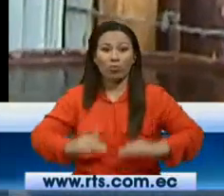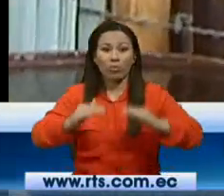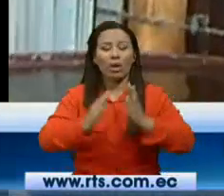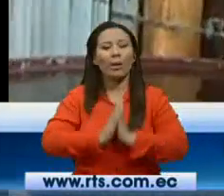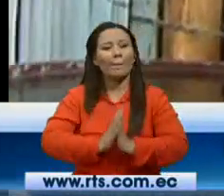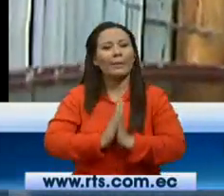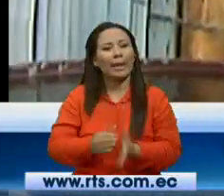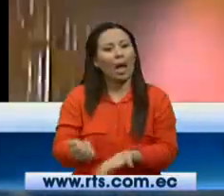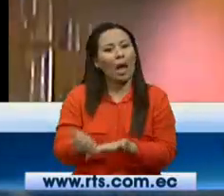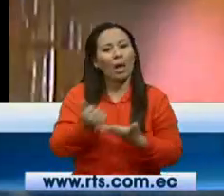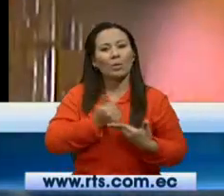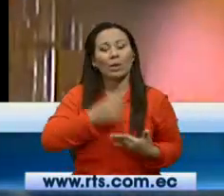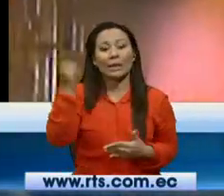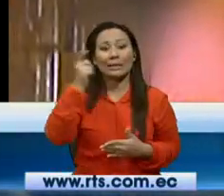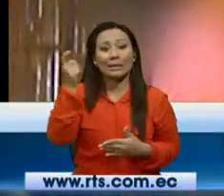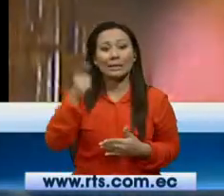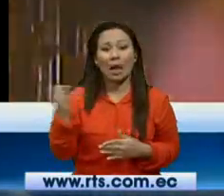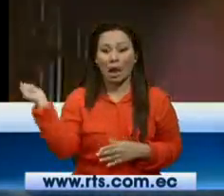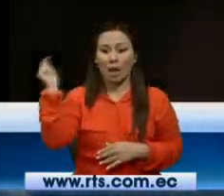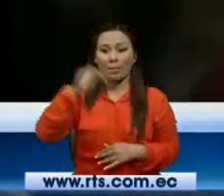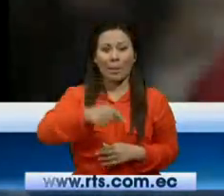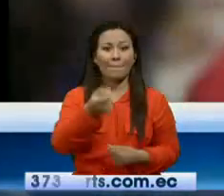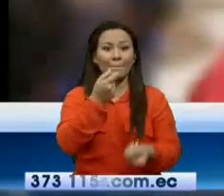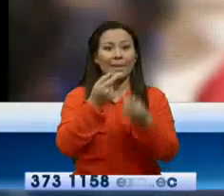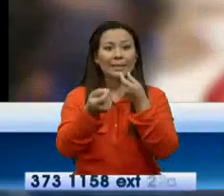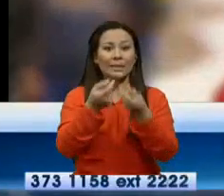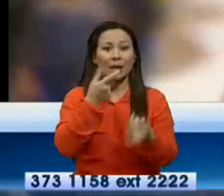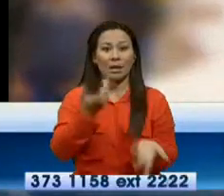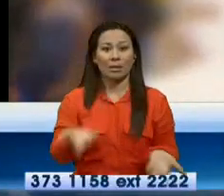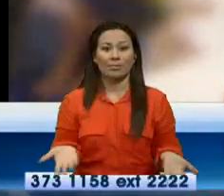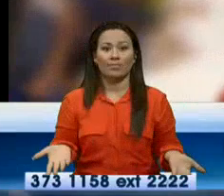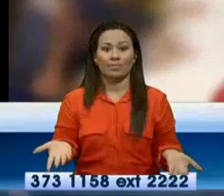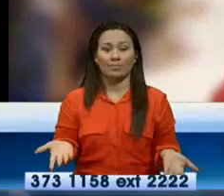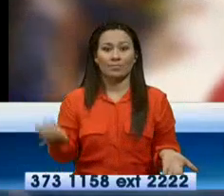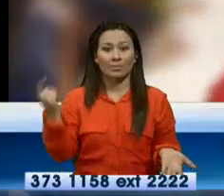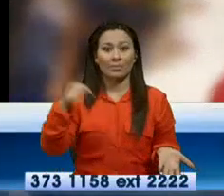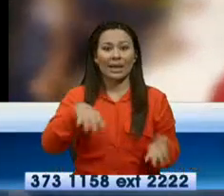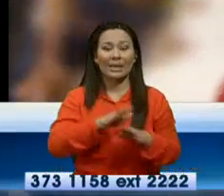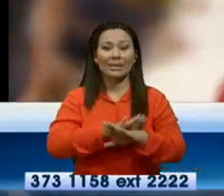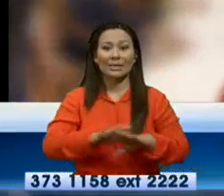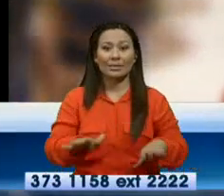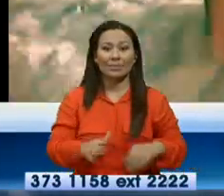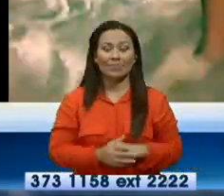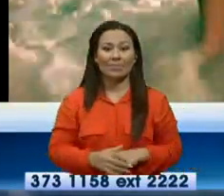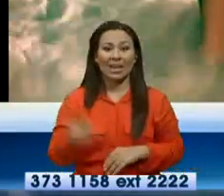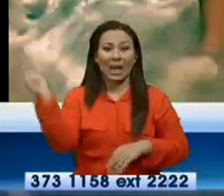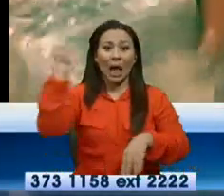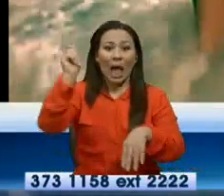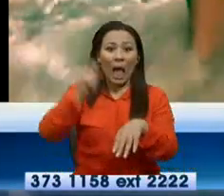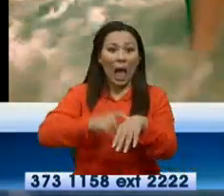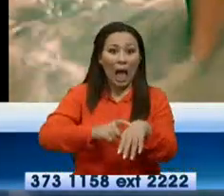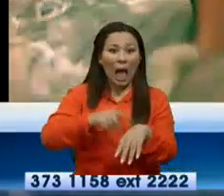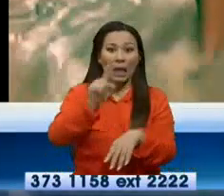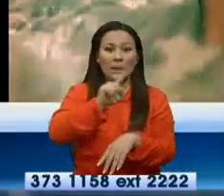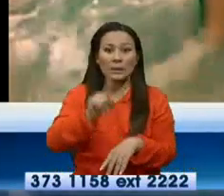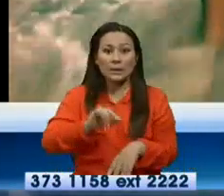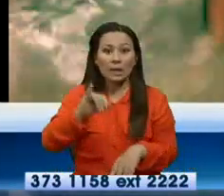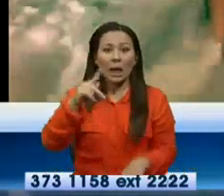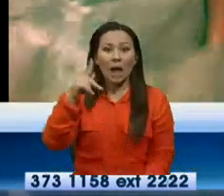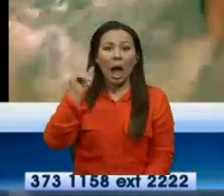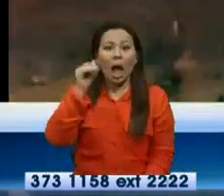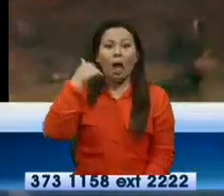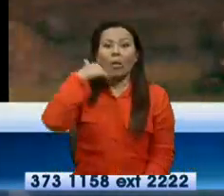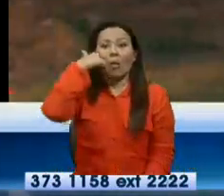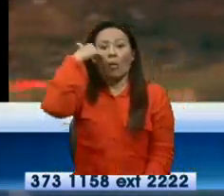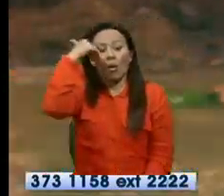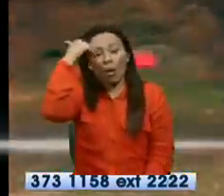dónde se hace necesario el envío de medicamentos. Ya aquí las vecinas ya les ha caído el Zika, el chikungunya, les ha caído algunas